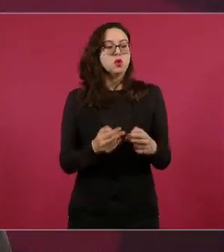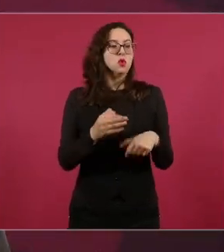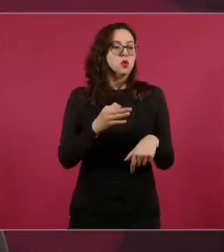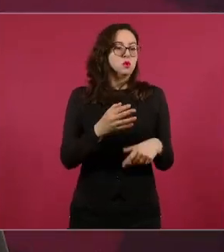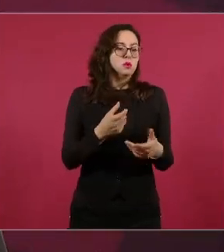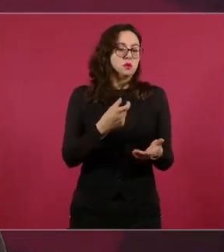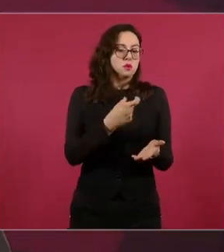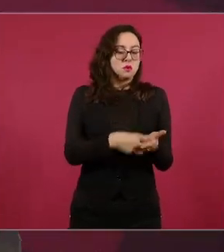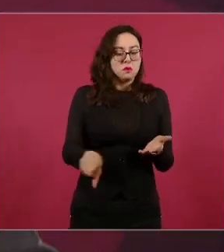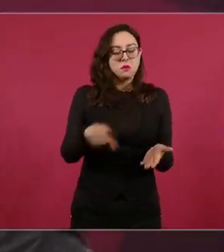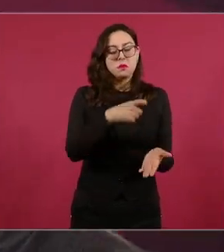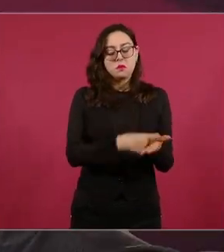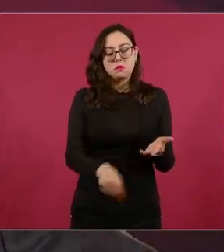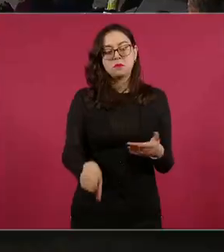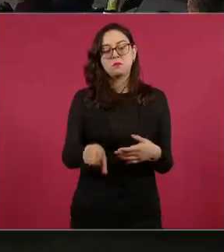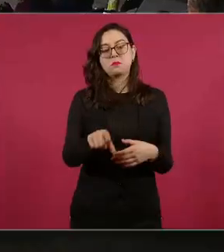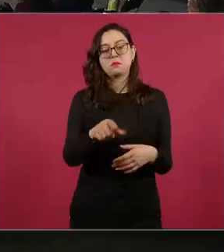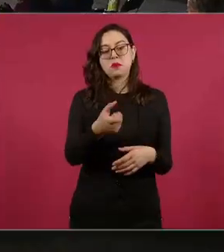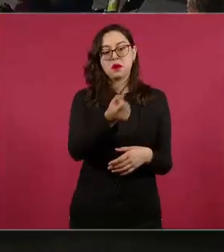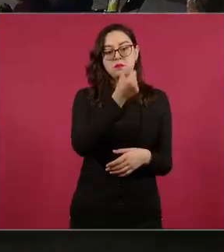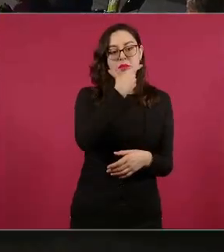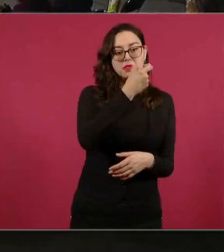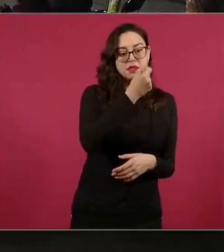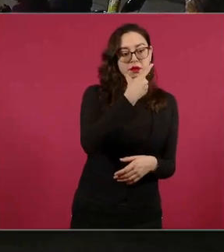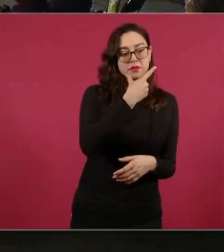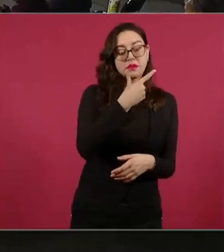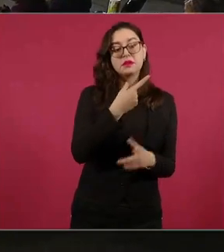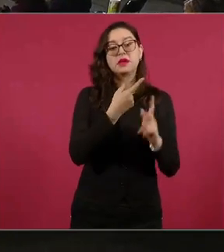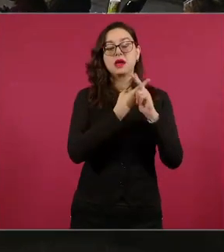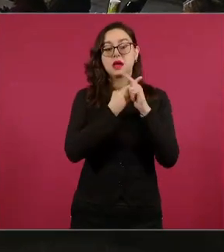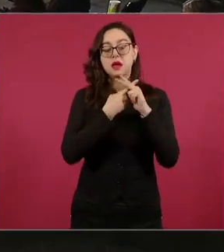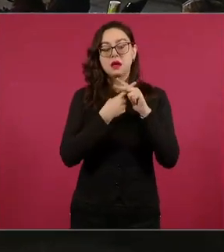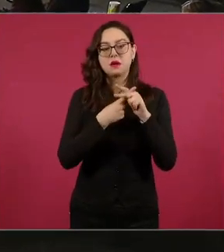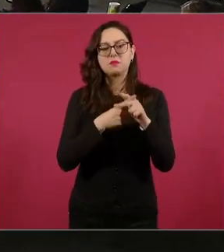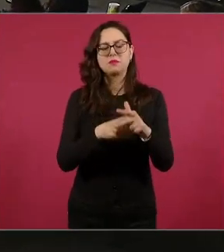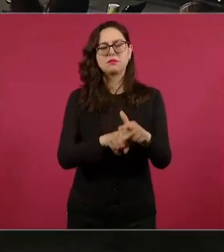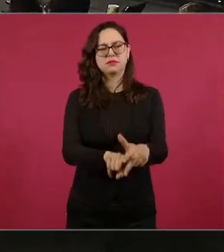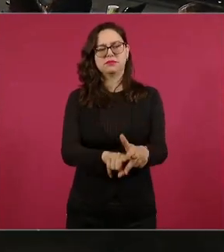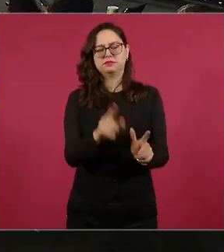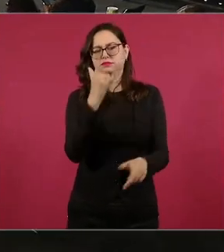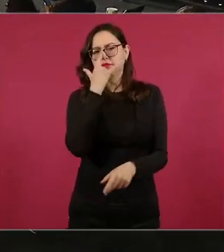medicamentos. De ahí fue donde surgieron estos intermediarios